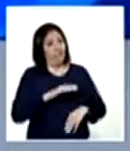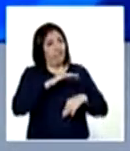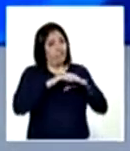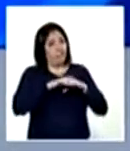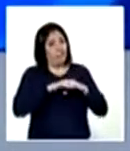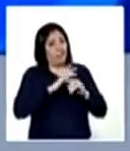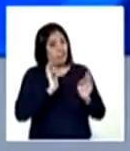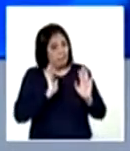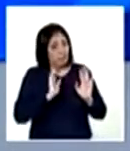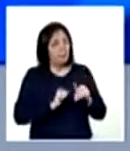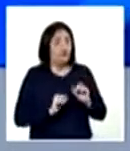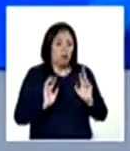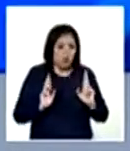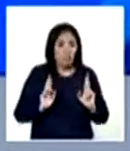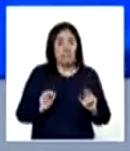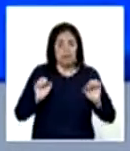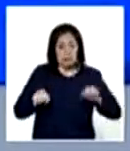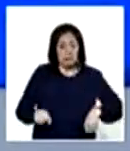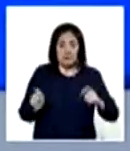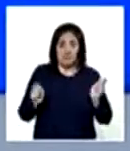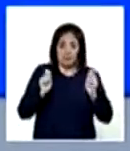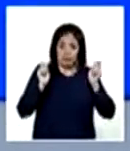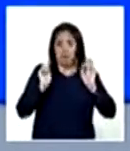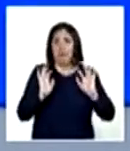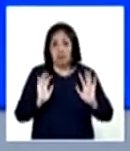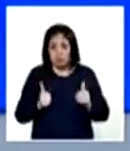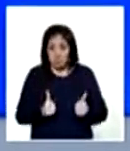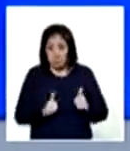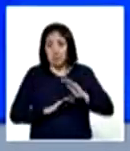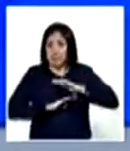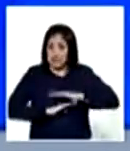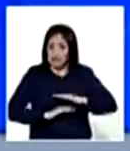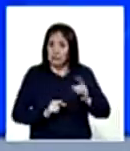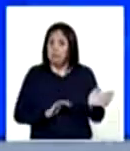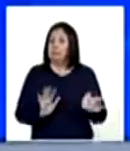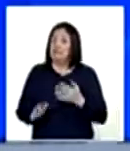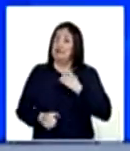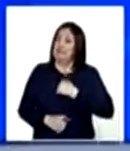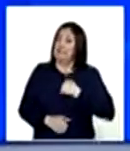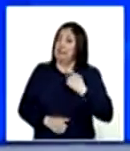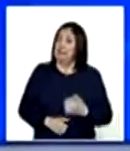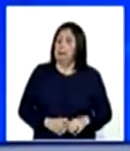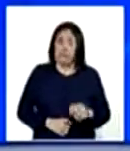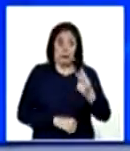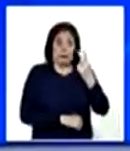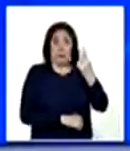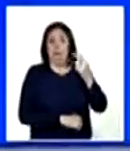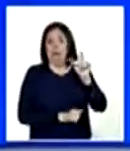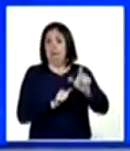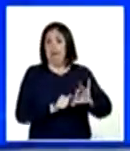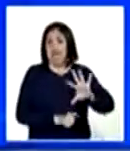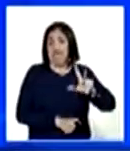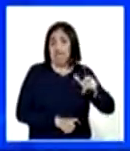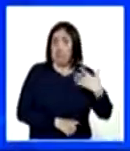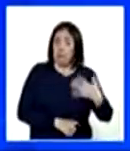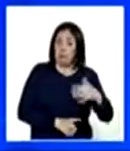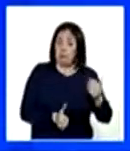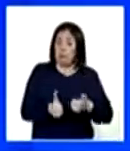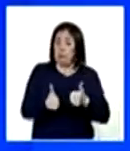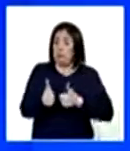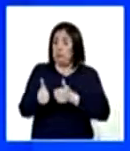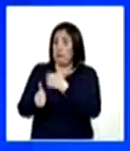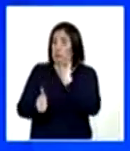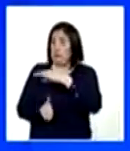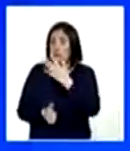que esta vez sea celebrado con un poco más de mesura. Sí. Pero lamentablemente les contamos que esta madrugada dos raqueteros protagonizaron una intensa persecución que